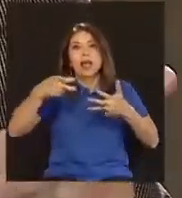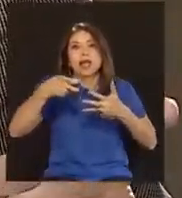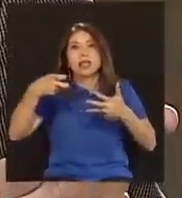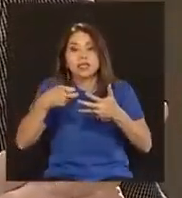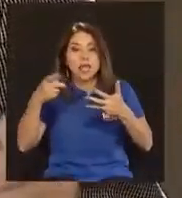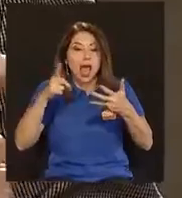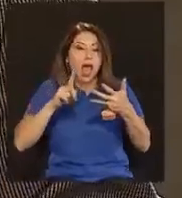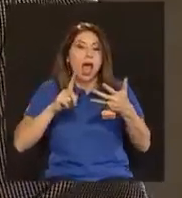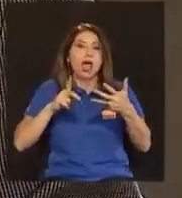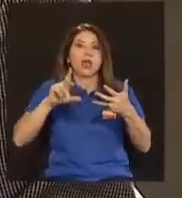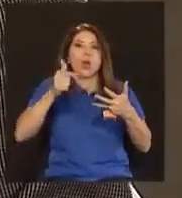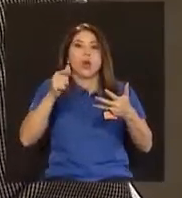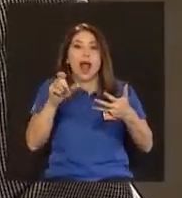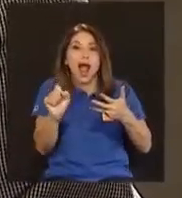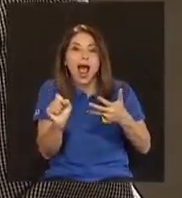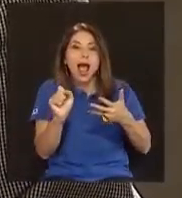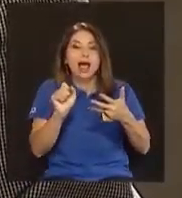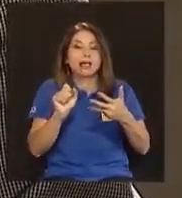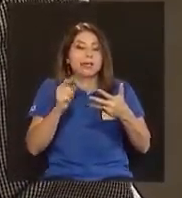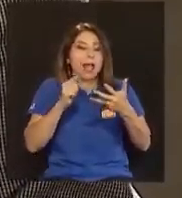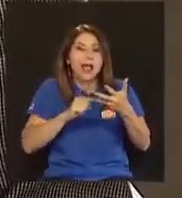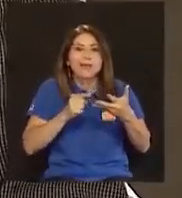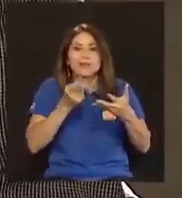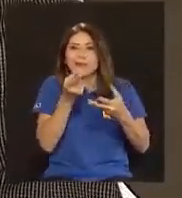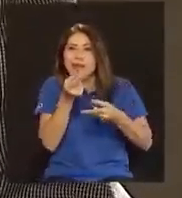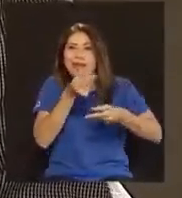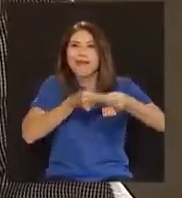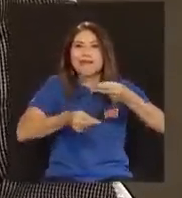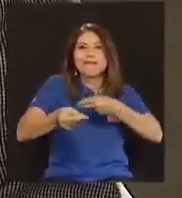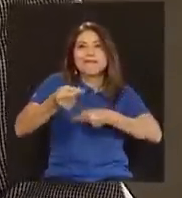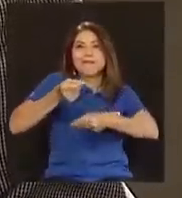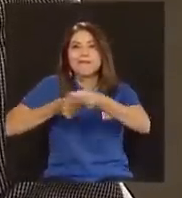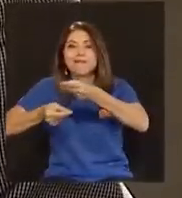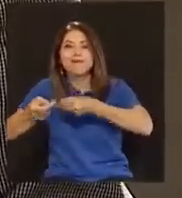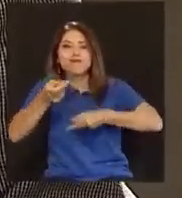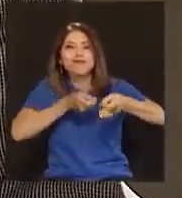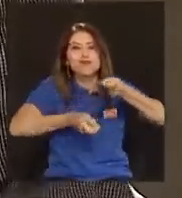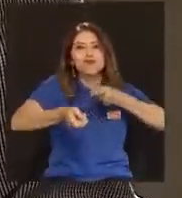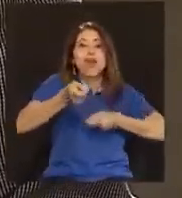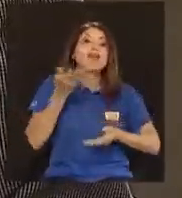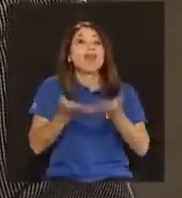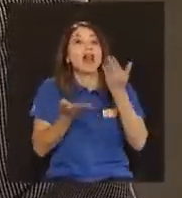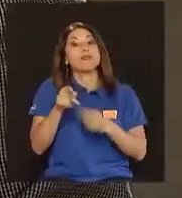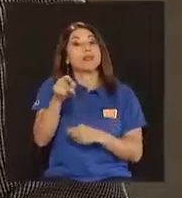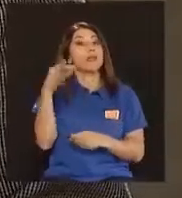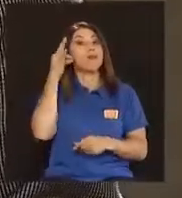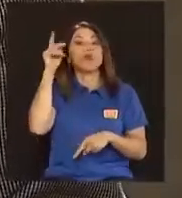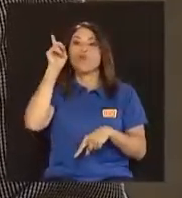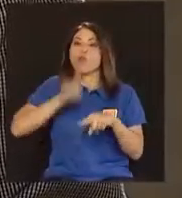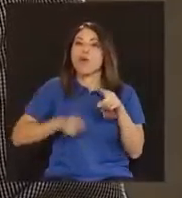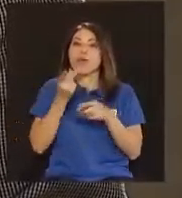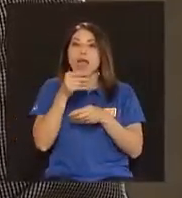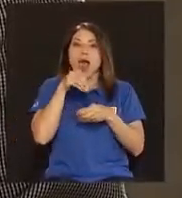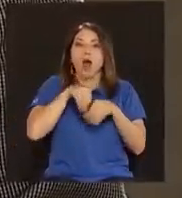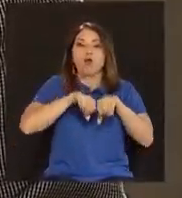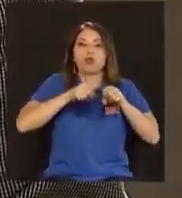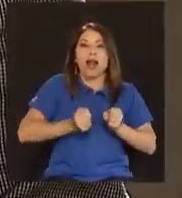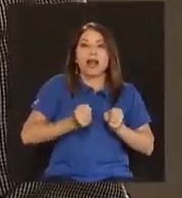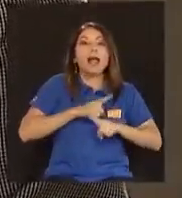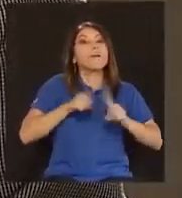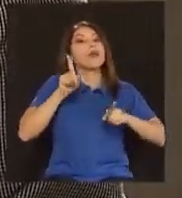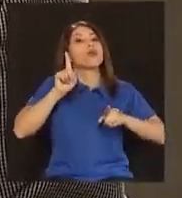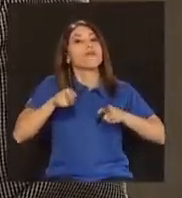gas que ocupa para las empanadas. Entonces, si bien es cierto, puede ser que no ahorre y no tenga capacidad de ahorro, sí tiene que administrar un flujo de caja.